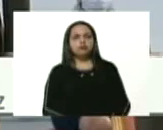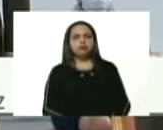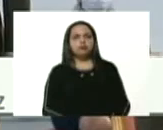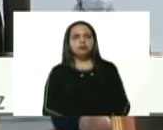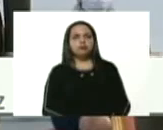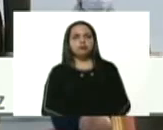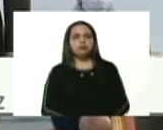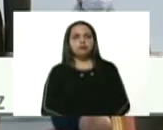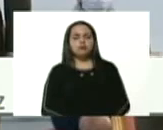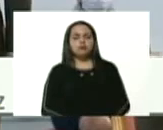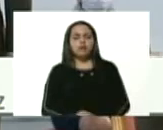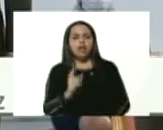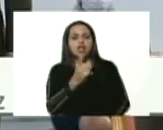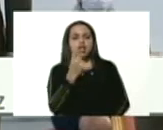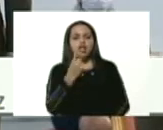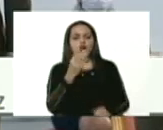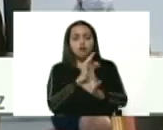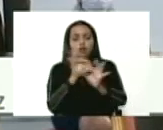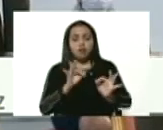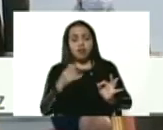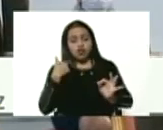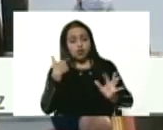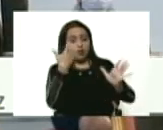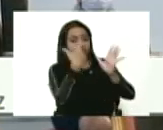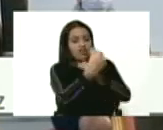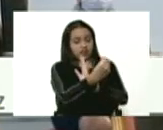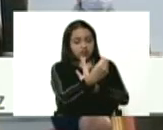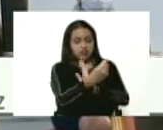Y la única forma de salir de aquí